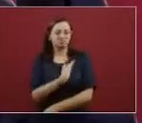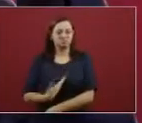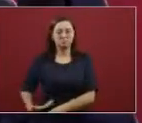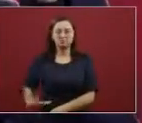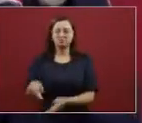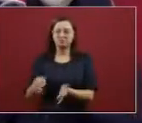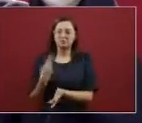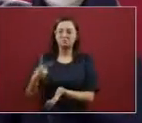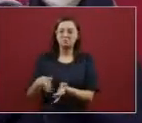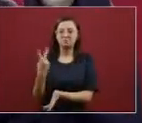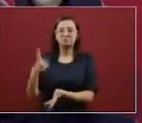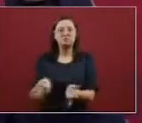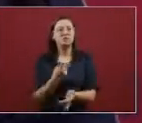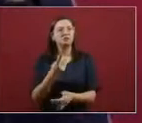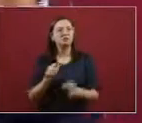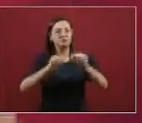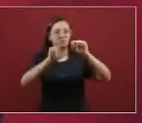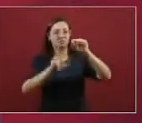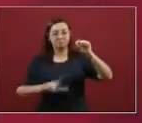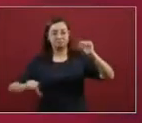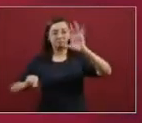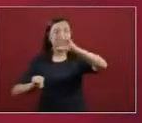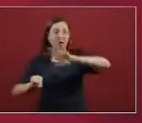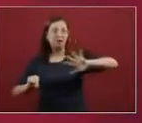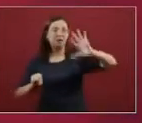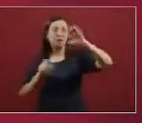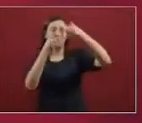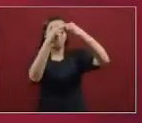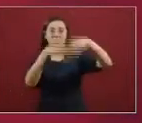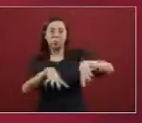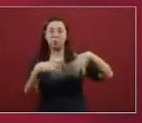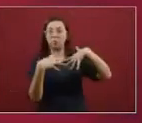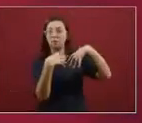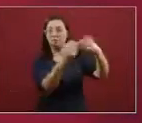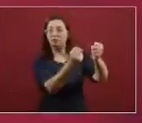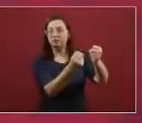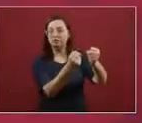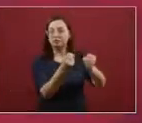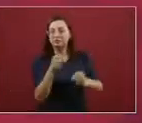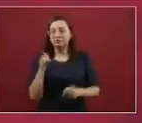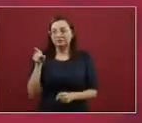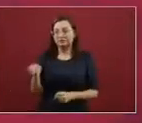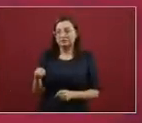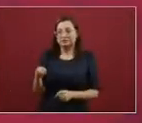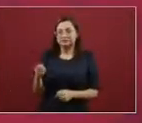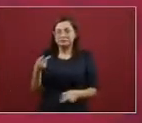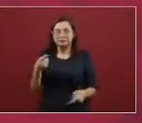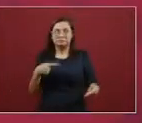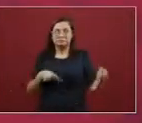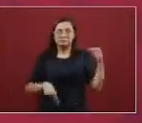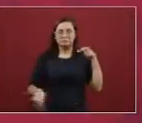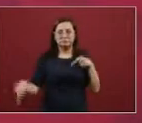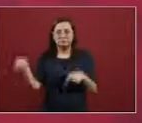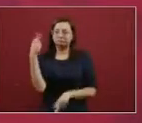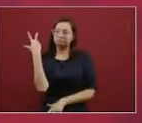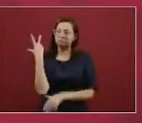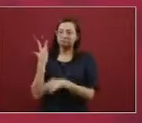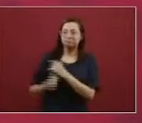ir al exilio a colombia y los conservadores